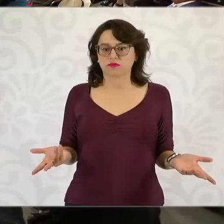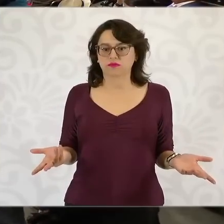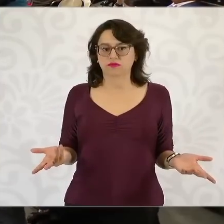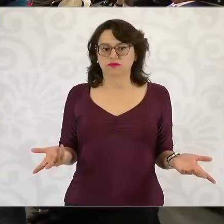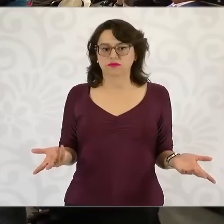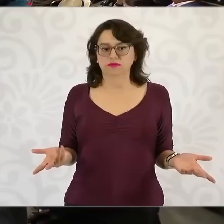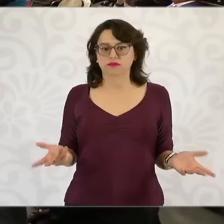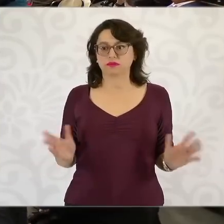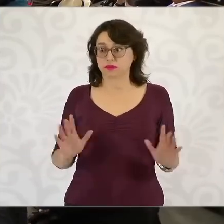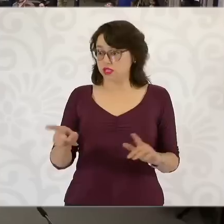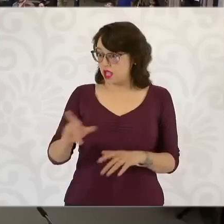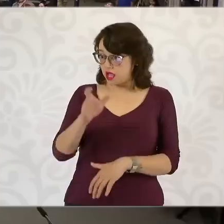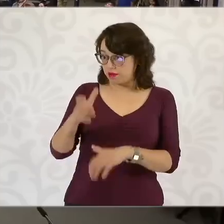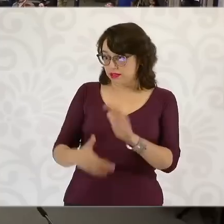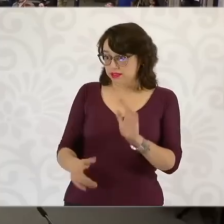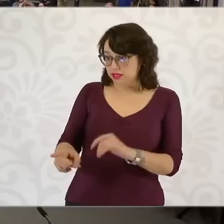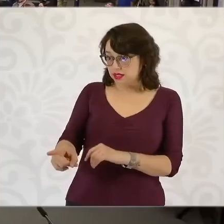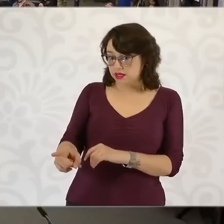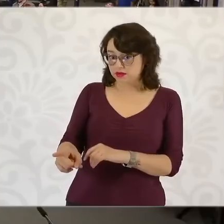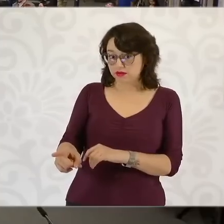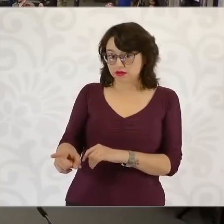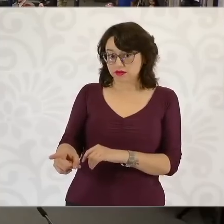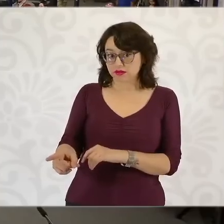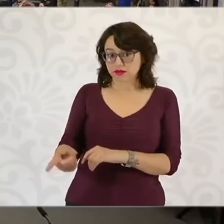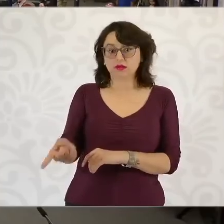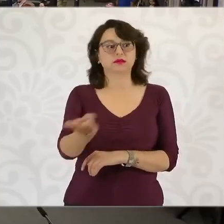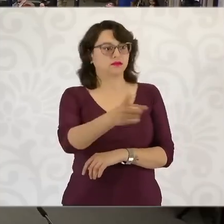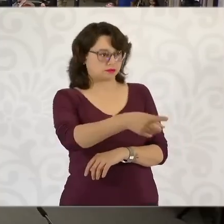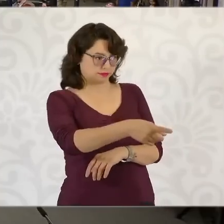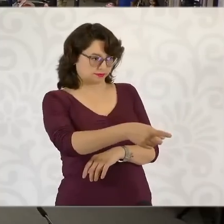si acá, si les parece. Sí, fiscal,